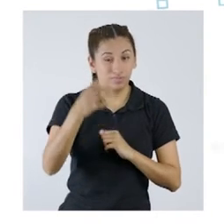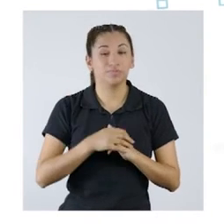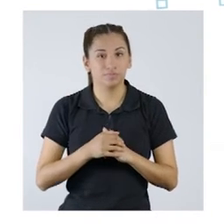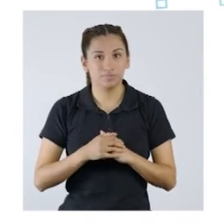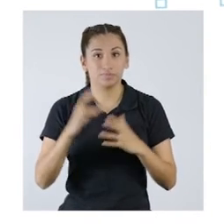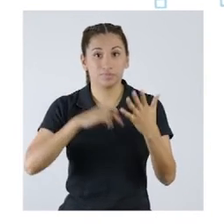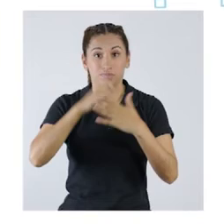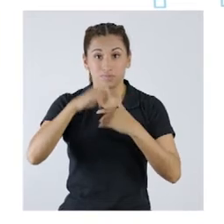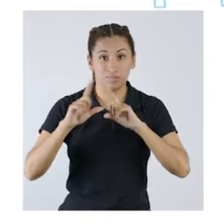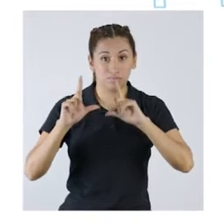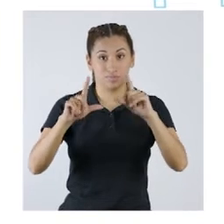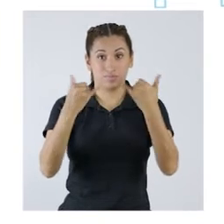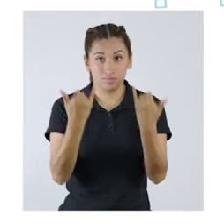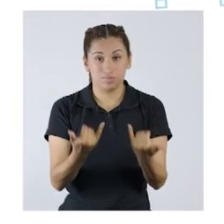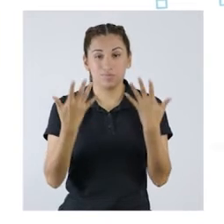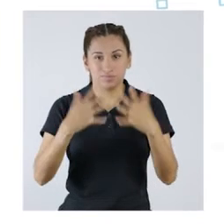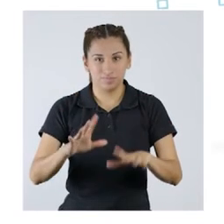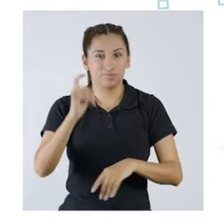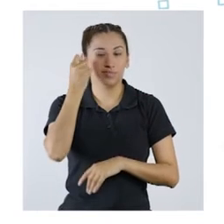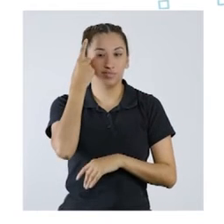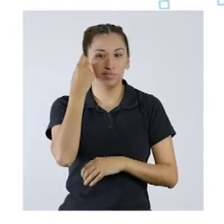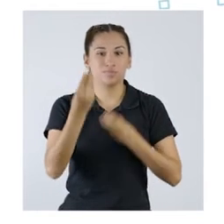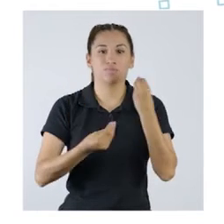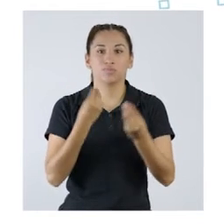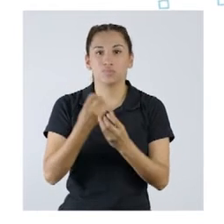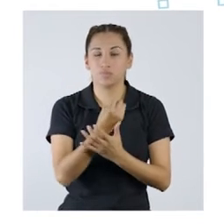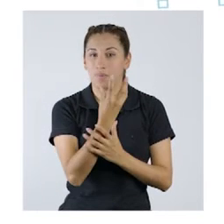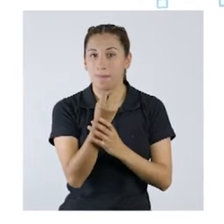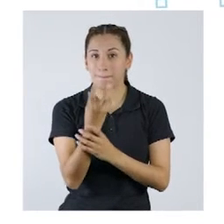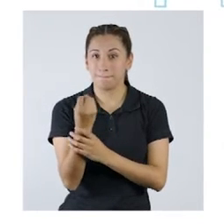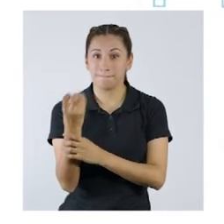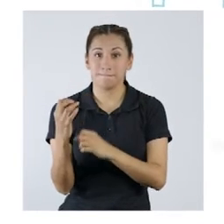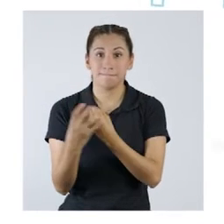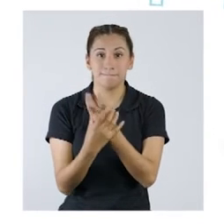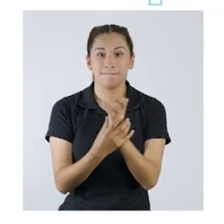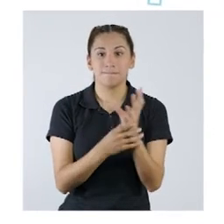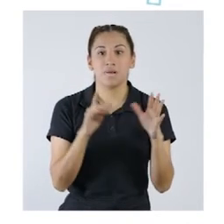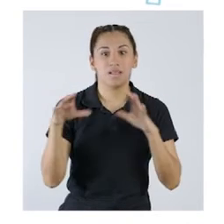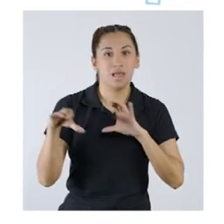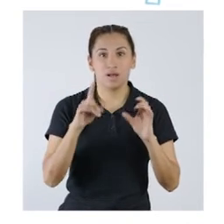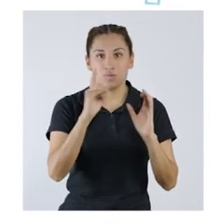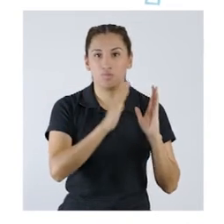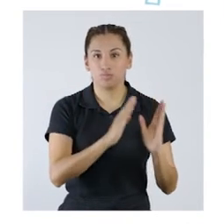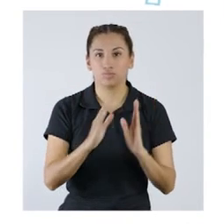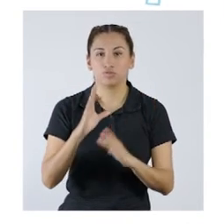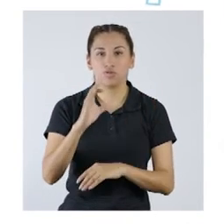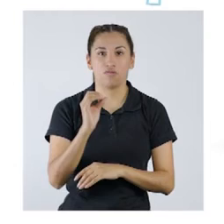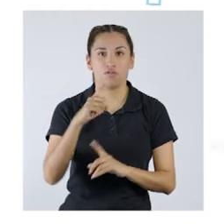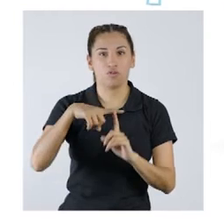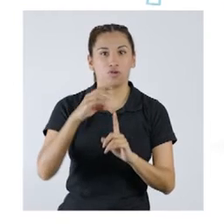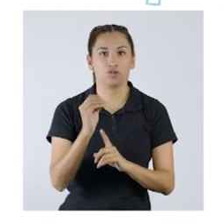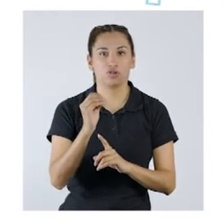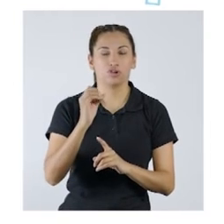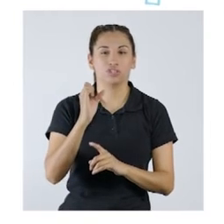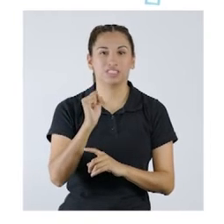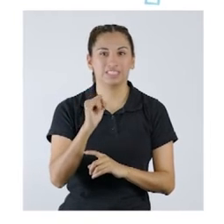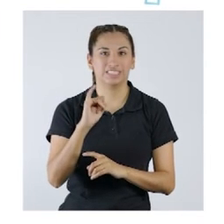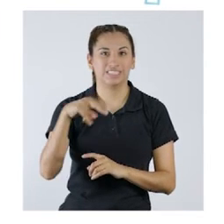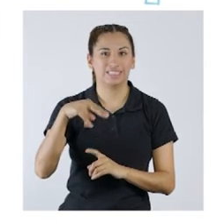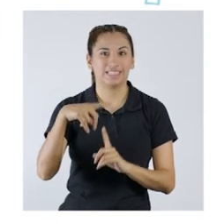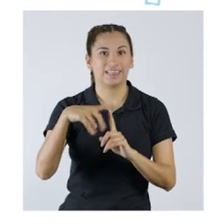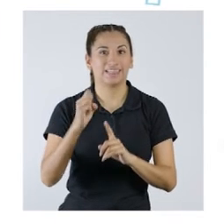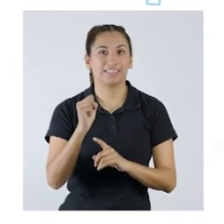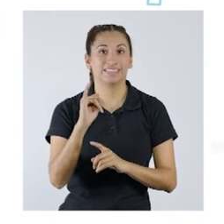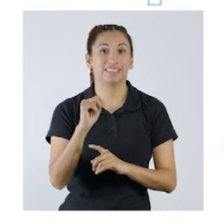anhelamos? En el programa de hoy hemos comprendido cómo las plantas, gracias al proceso de la